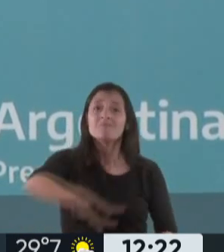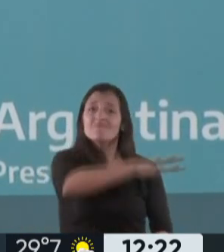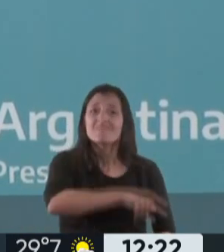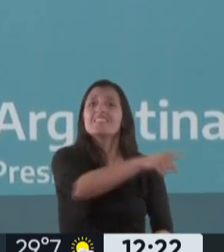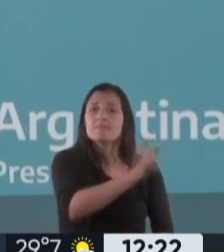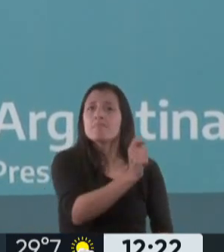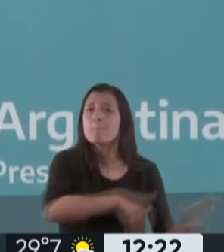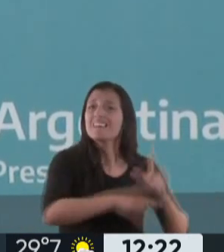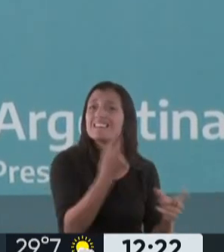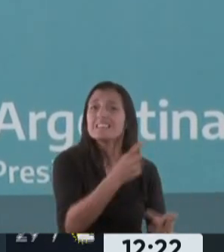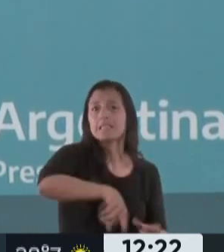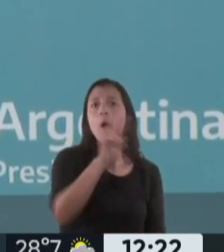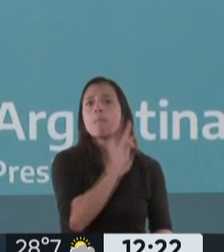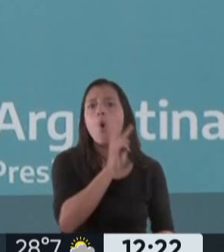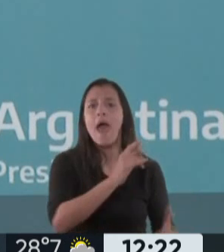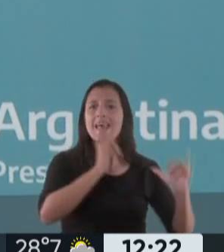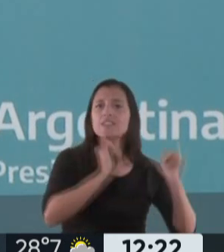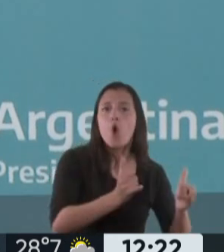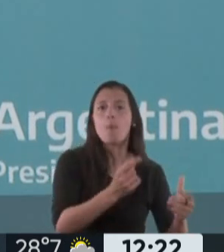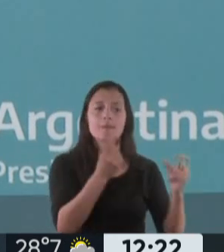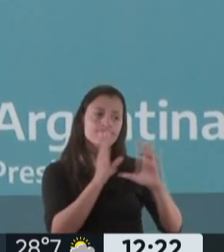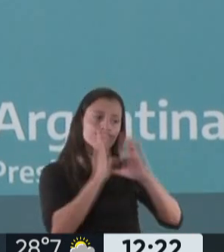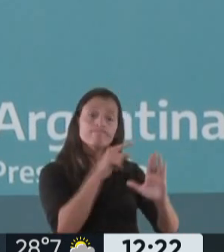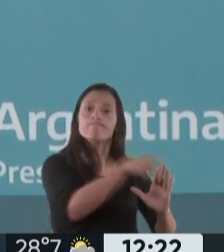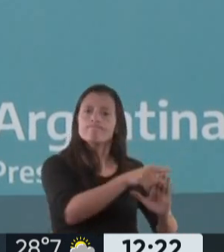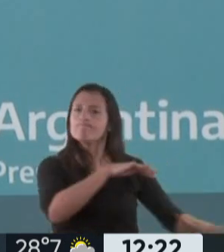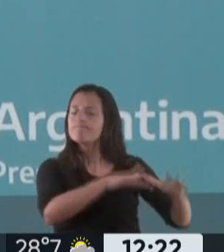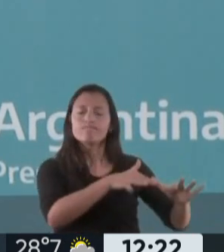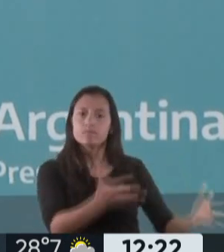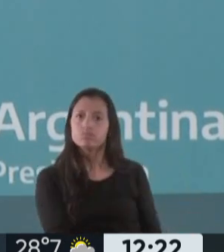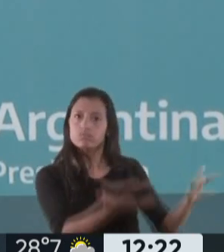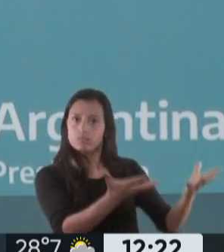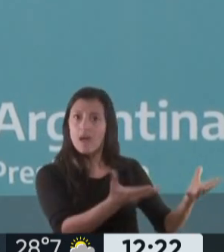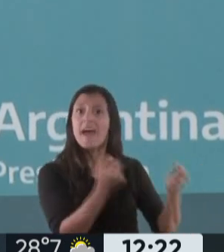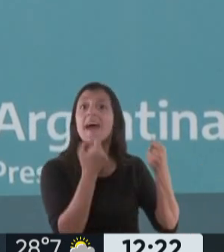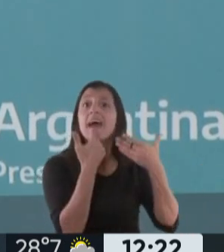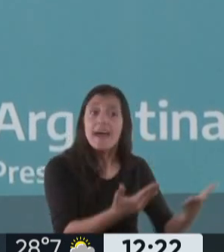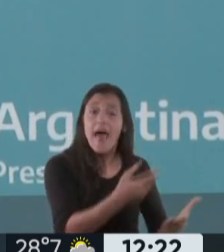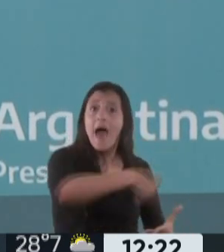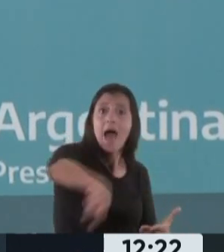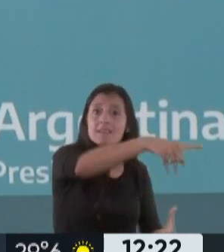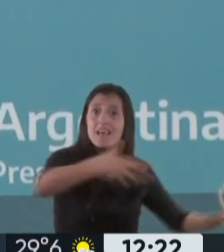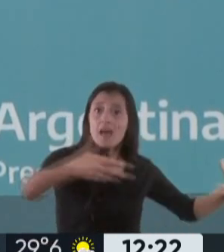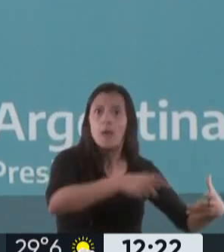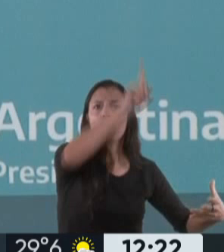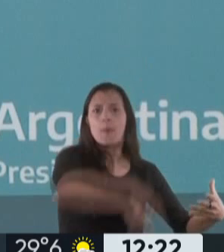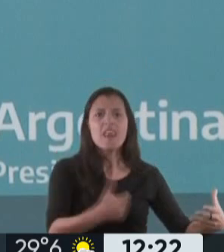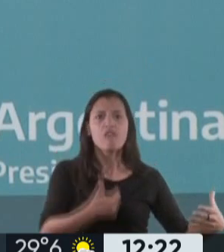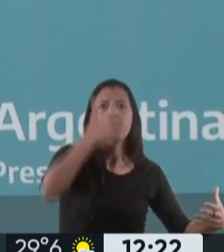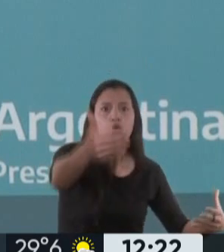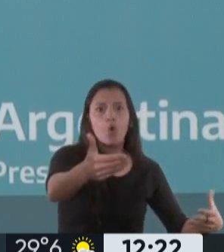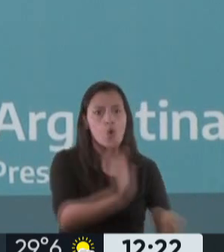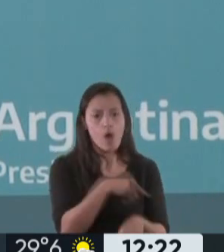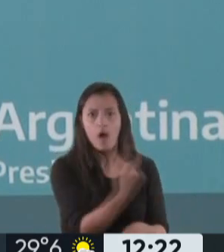mujeres jóvenes y es el motor, es la fuerza productiva de este país, porque